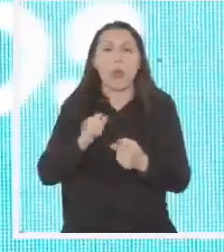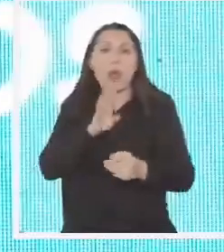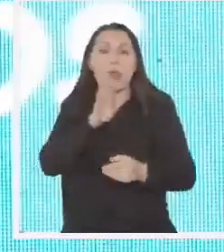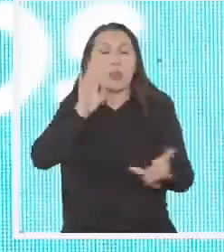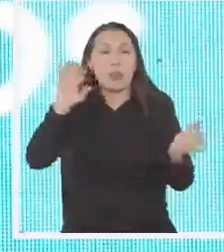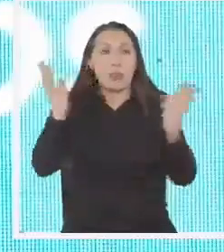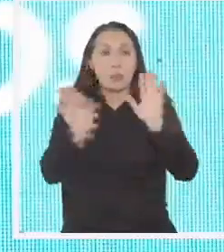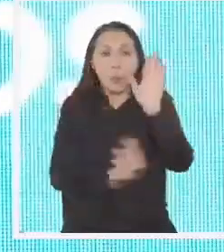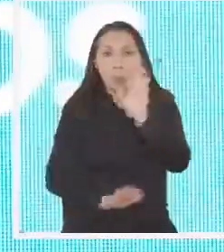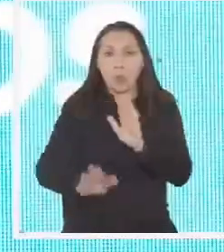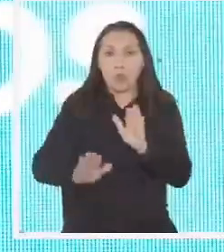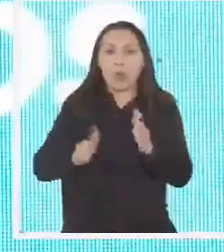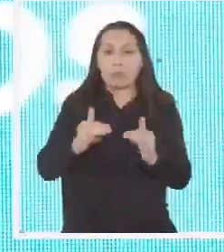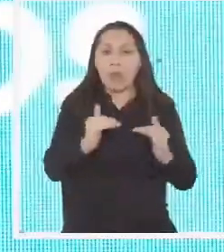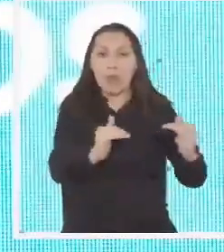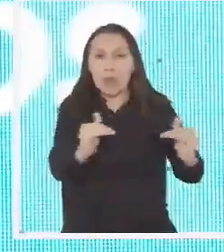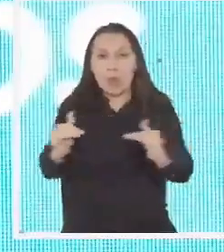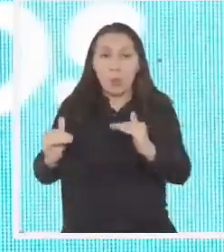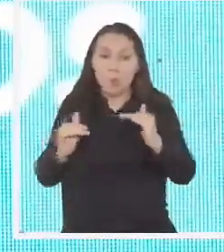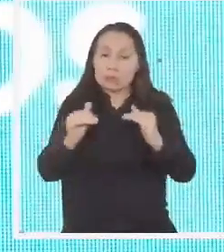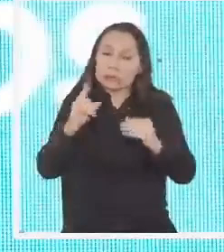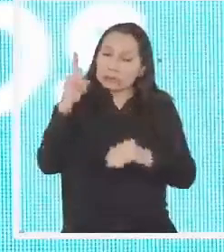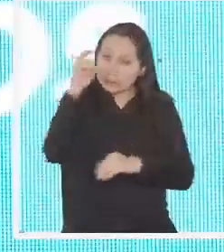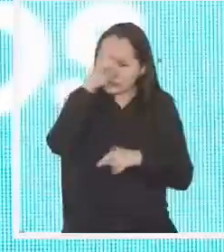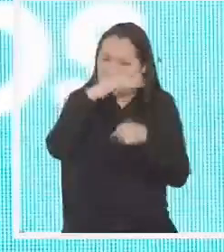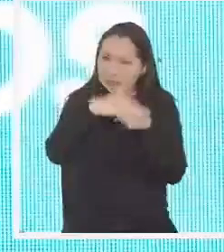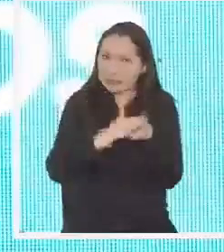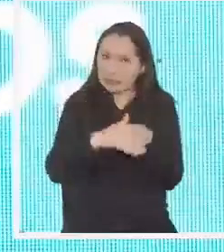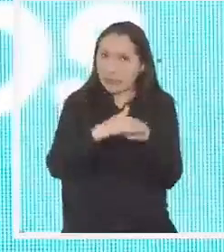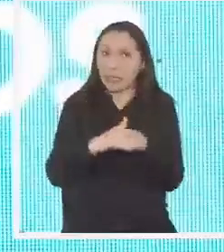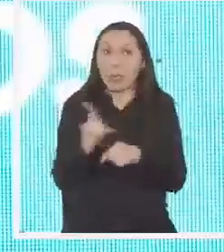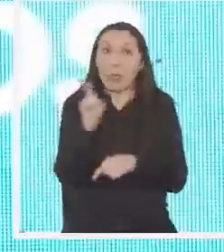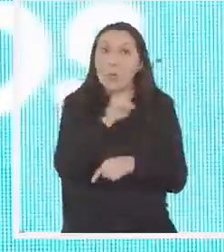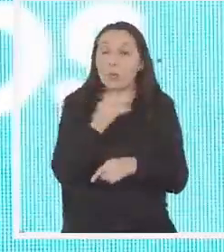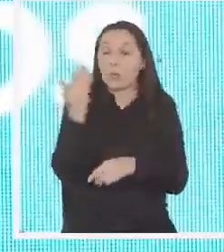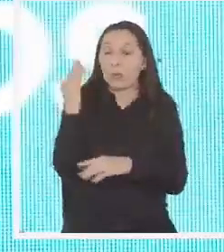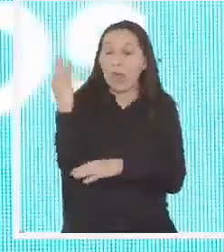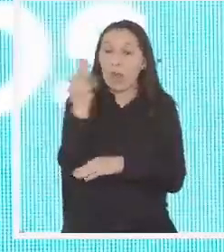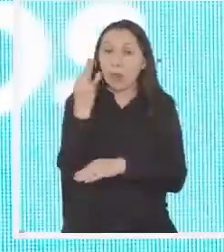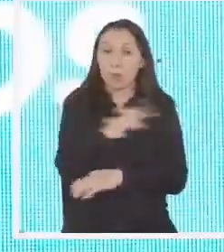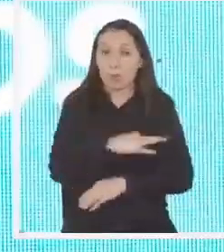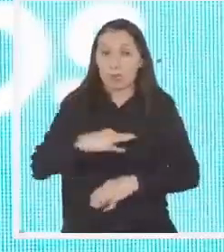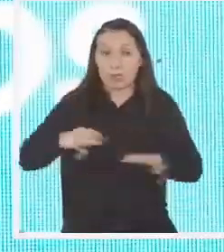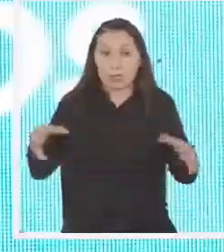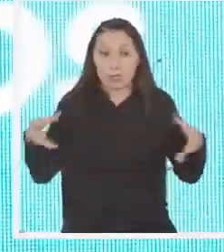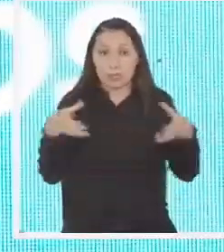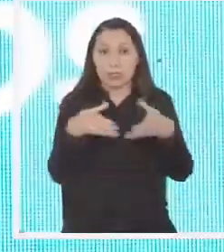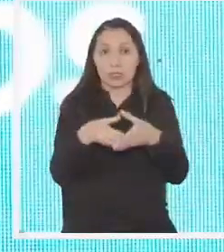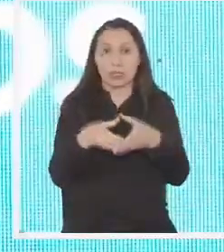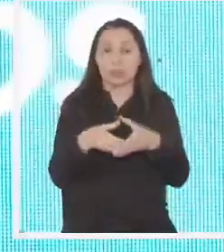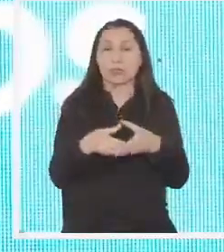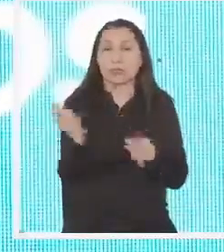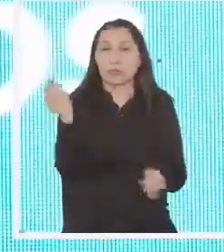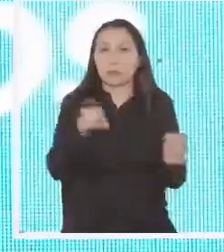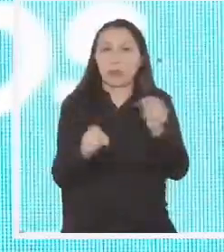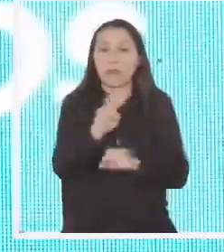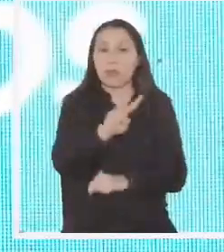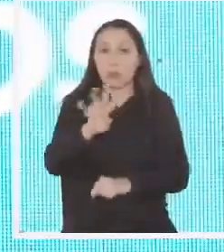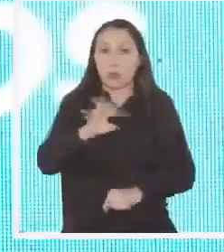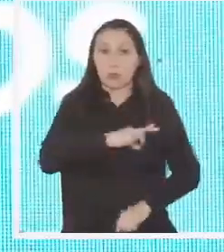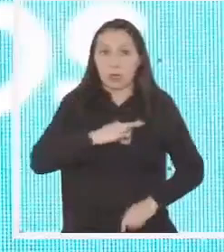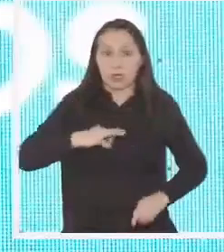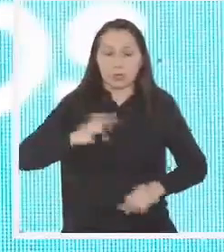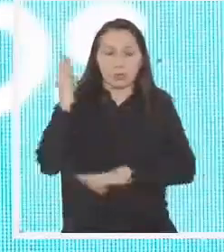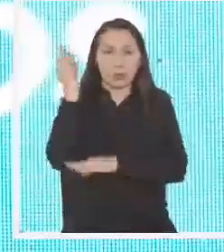ambiental. Es un equilibrio que es difícil. Quiero contarles que la última reunión de gabinete, en donde estuvieron los 24